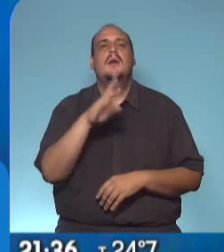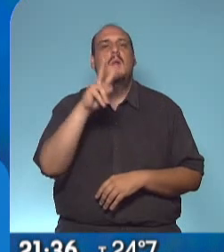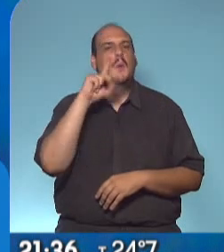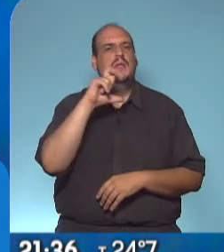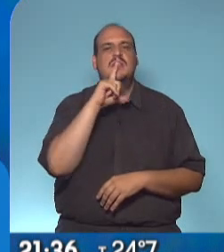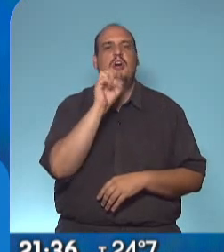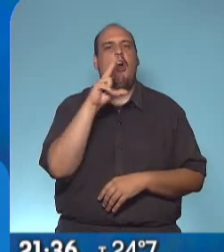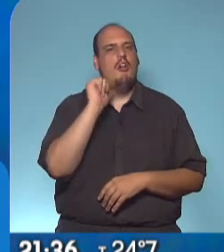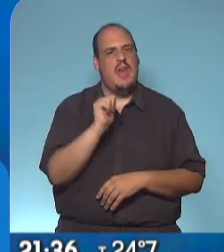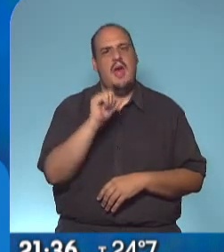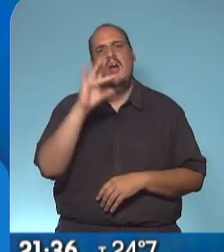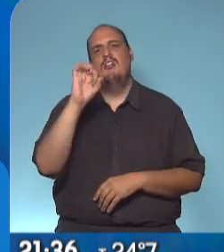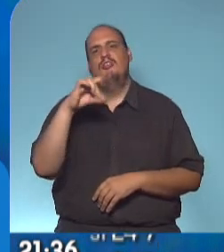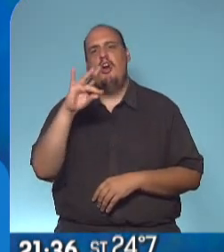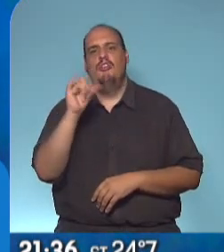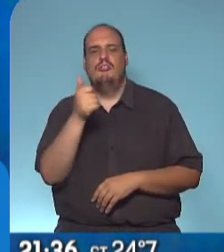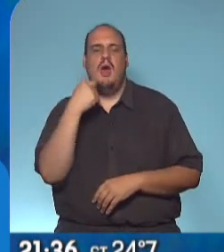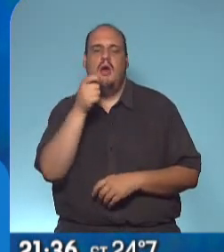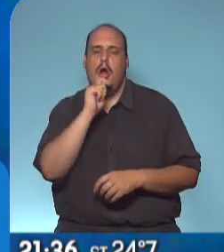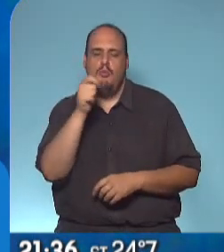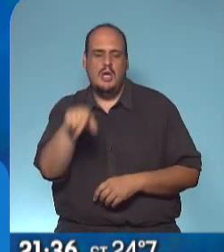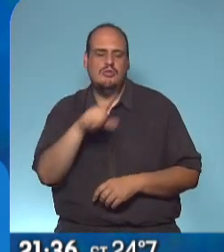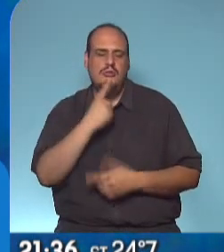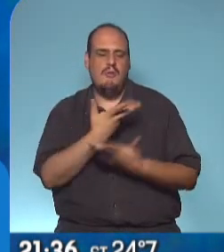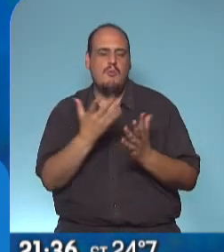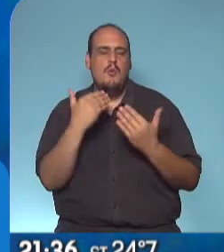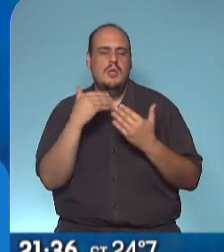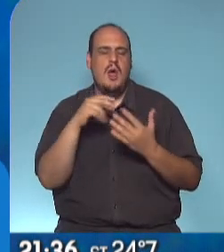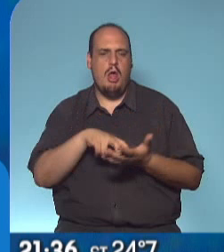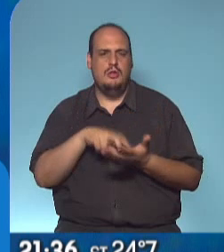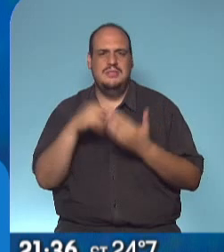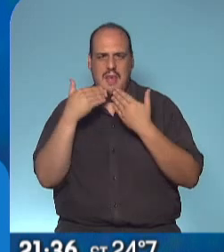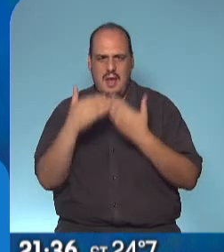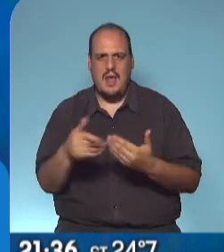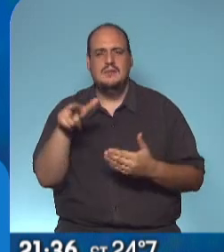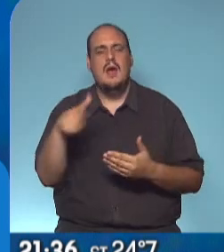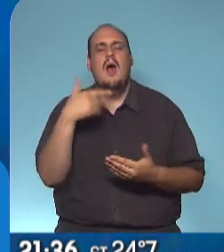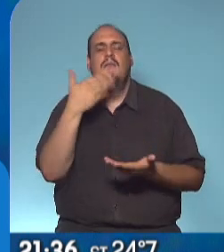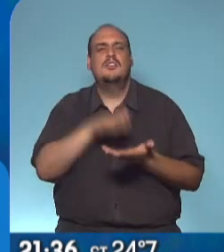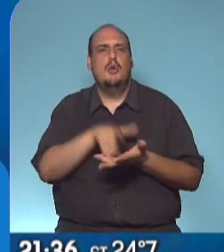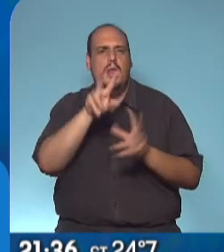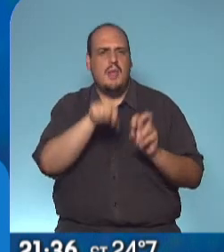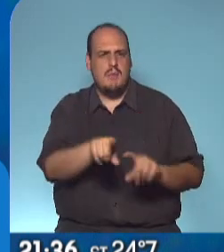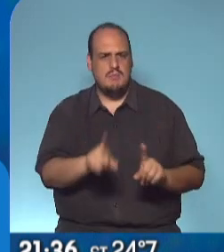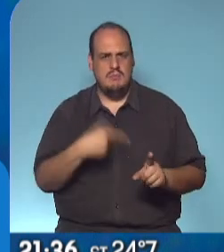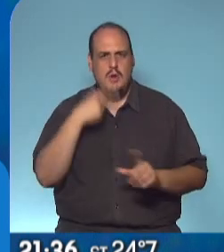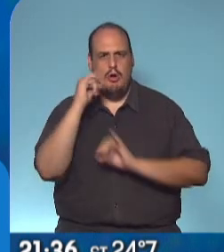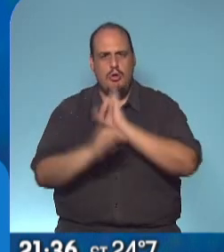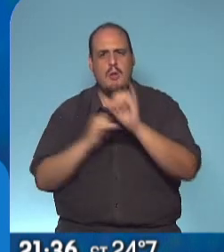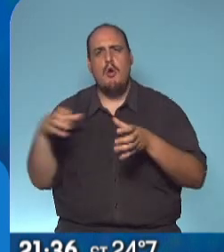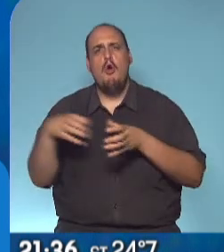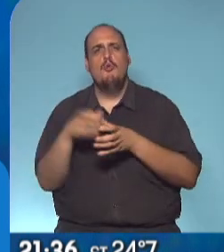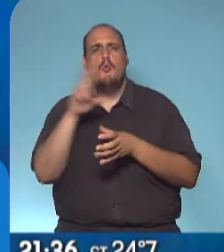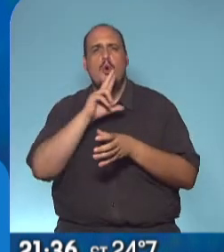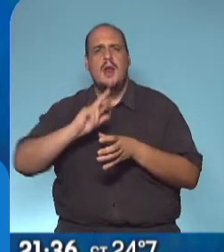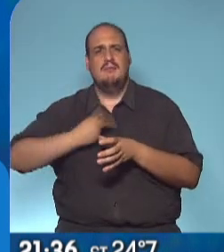muchas gracias por esta comunicación con Televisión Pública de Noticias. Y obviamente vamos a arrancar hablando de este tema, lo que contábamos recién, chicas trans que tienen